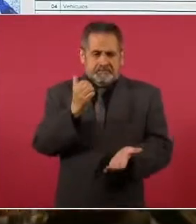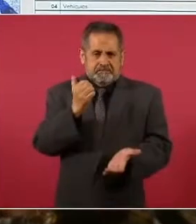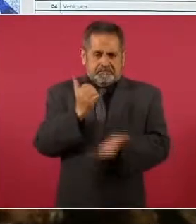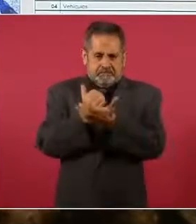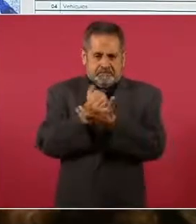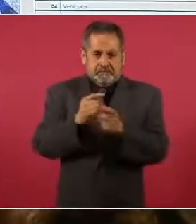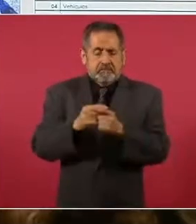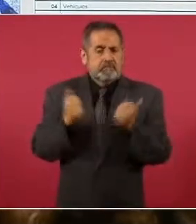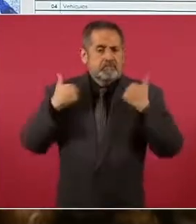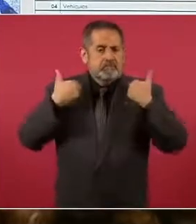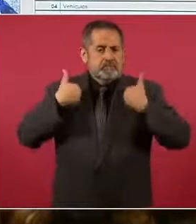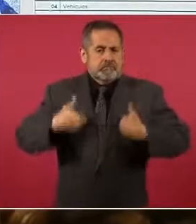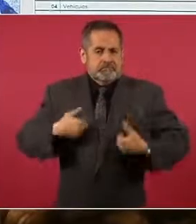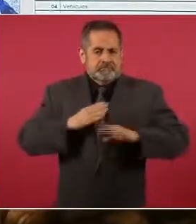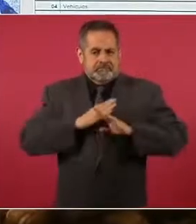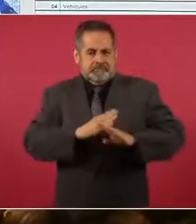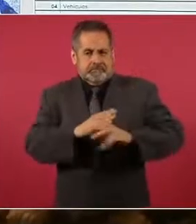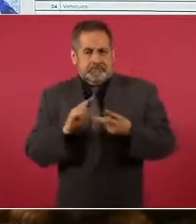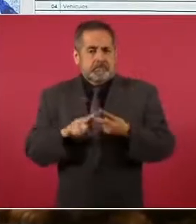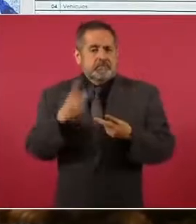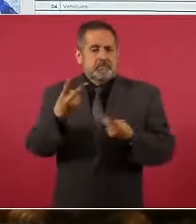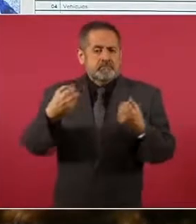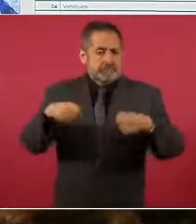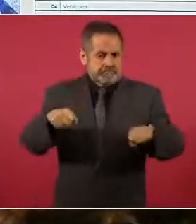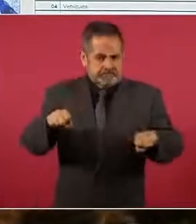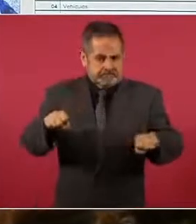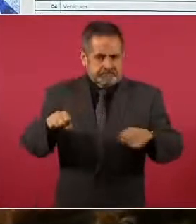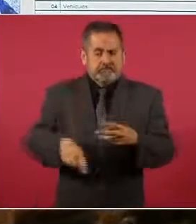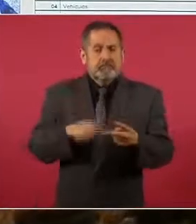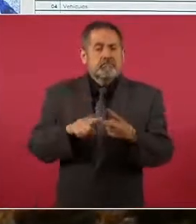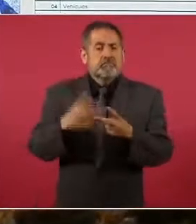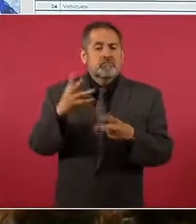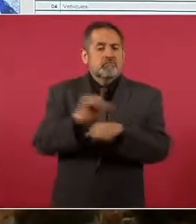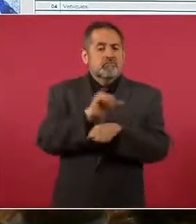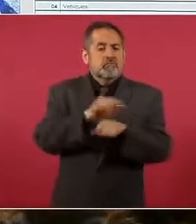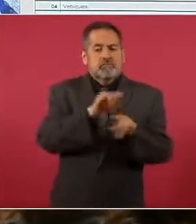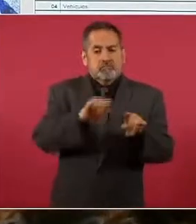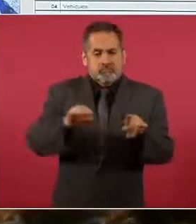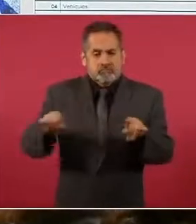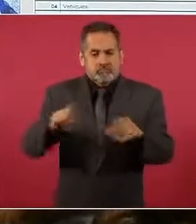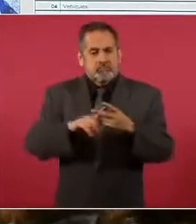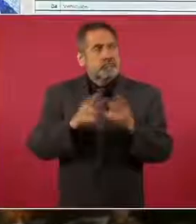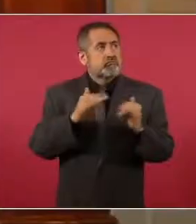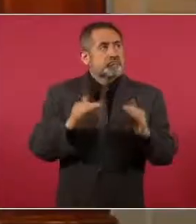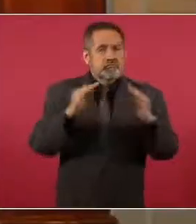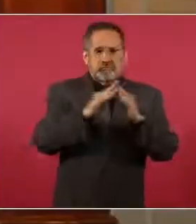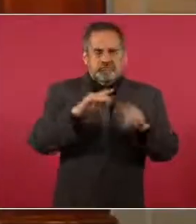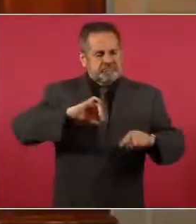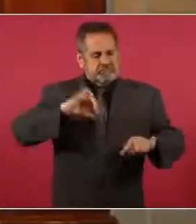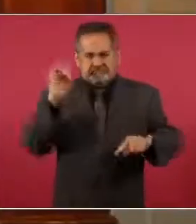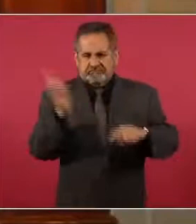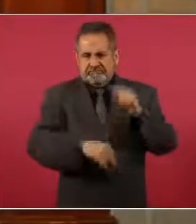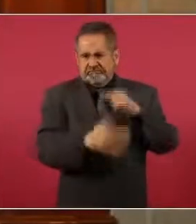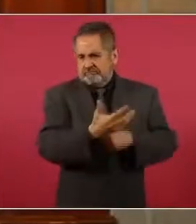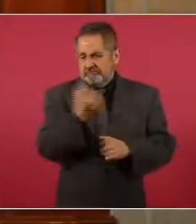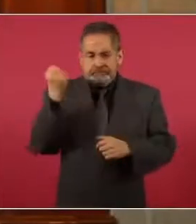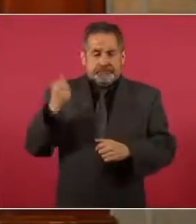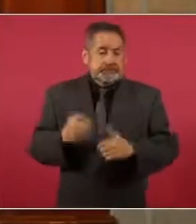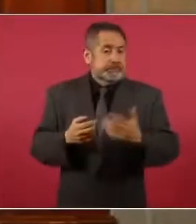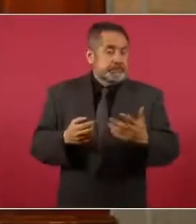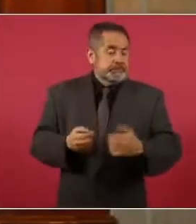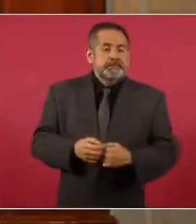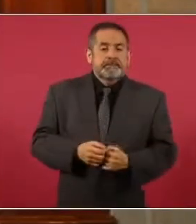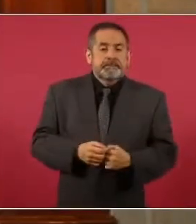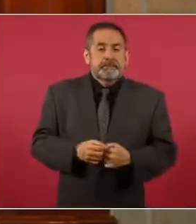chalecos balísticos, 2 motocicletas, 4 vehículos y un inmueble, entre otros aspectos. Aquí es importante